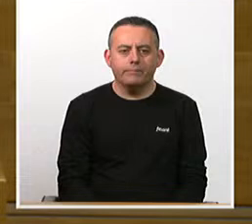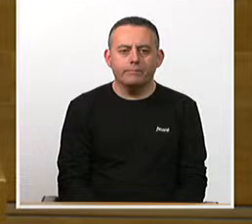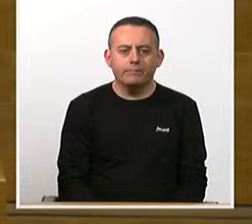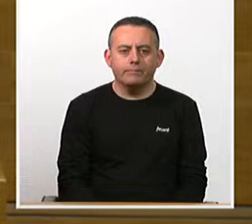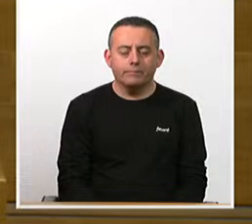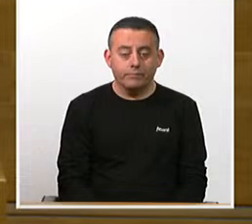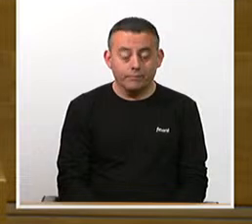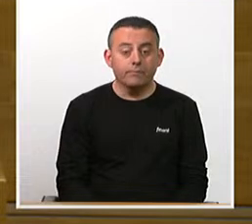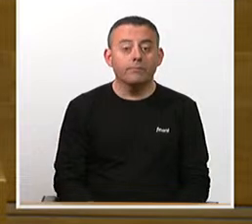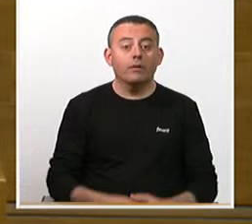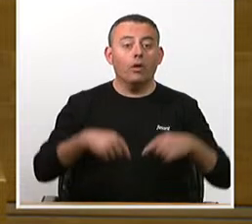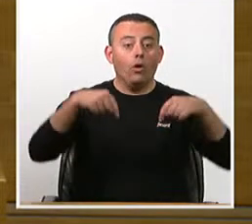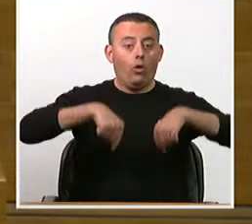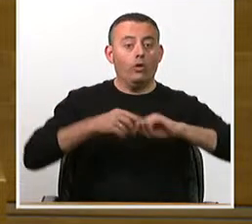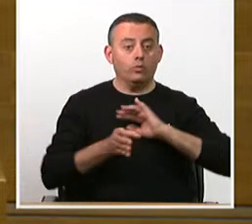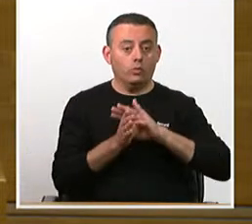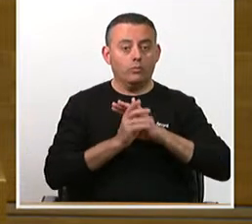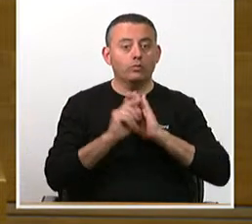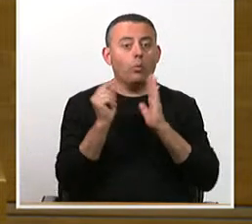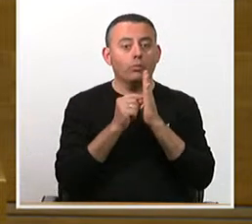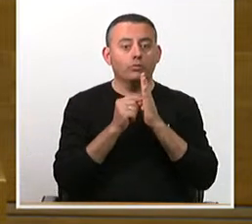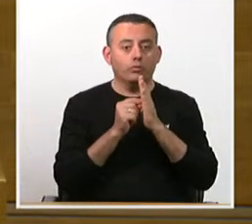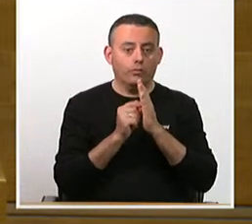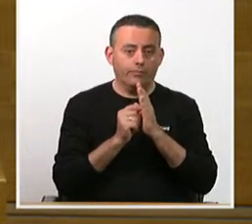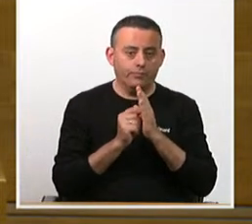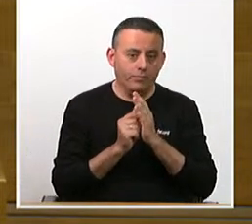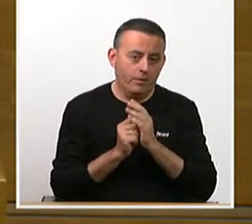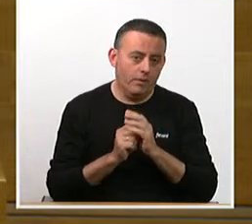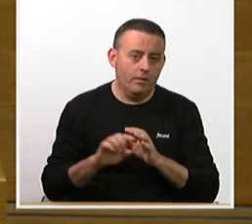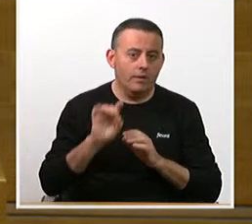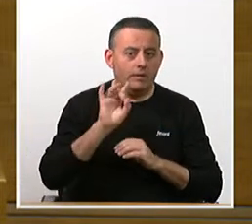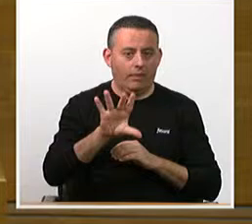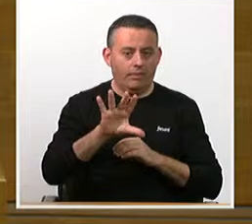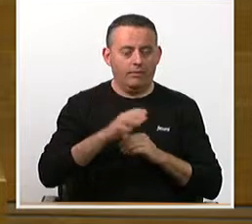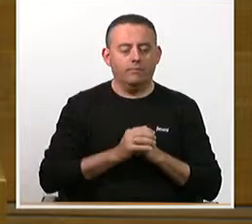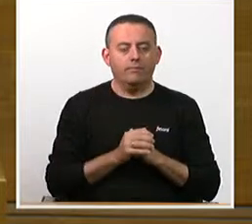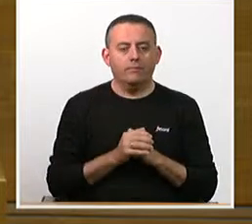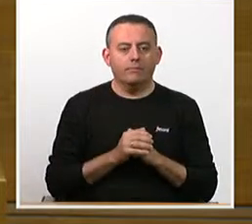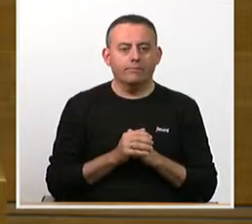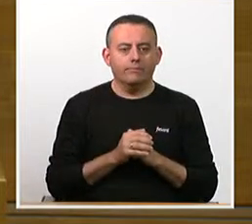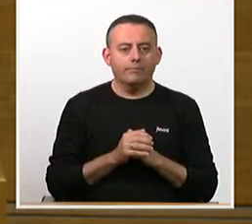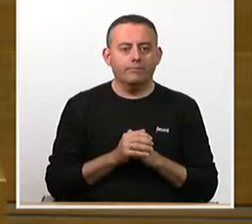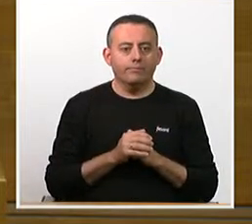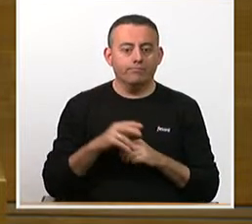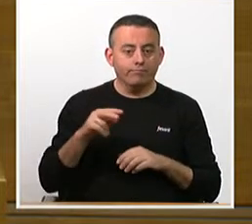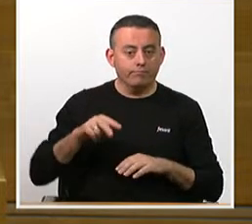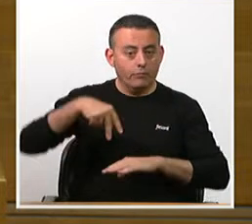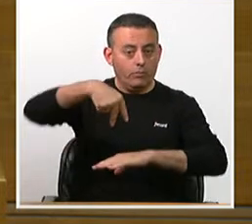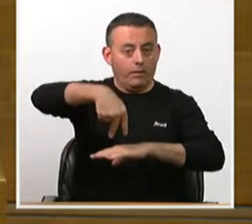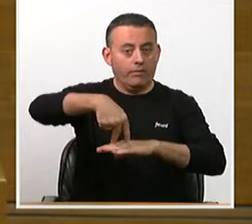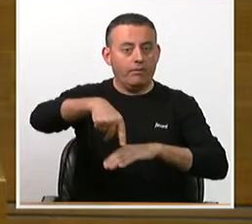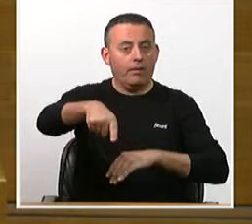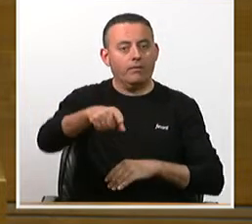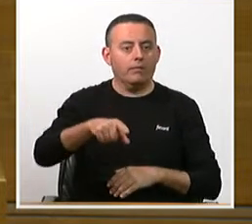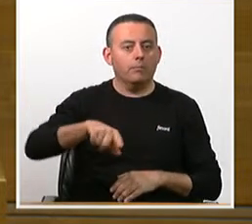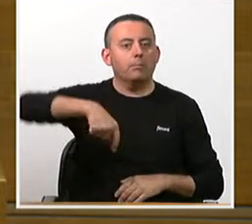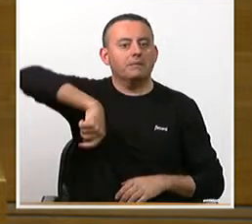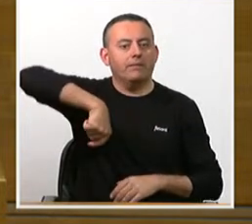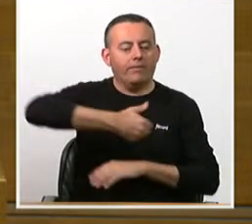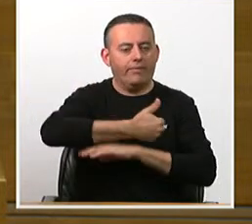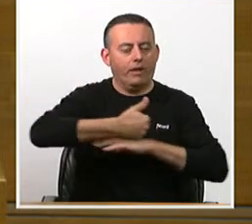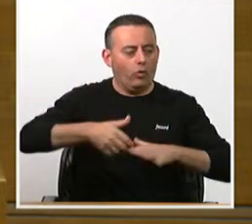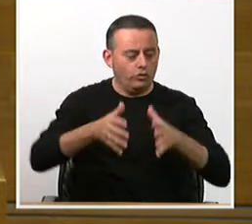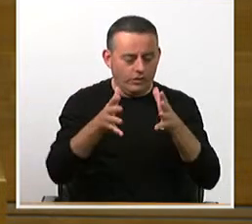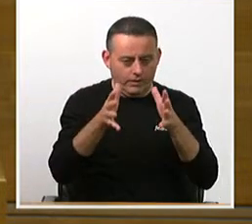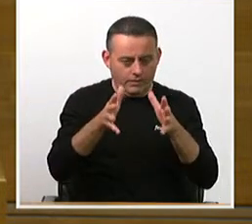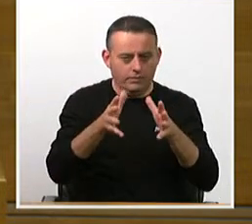proseguimos hoy con el punto 15to del orden de del día comparecencia del presidente del consel para responder a